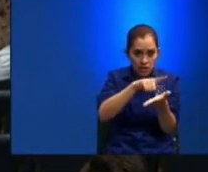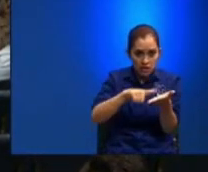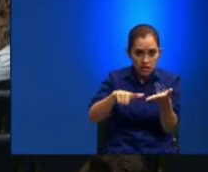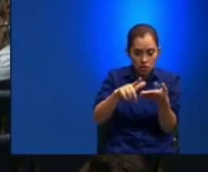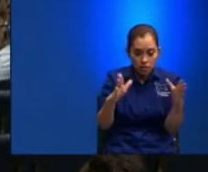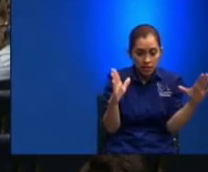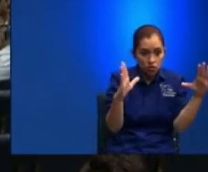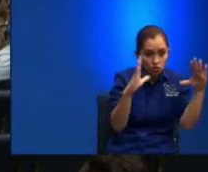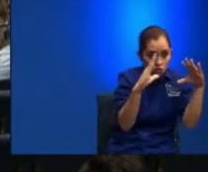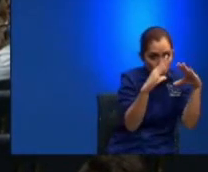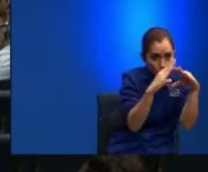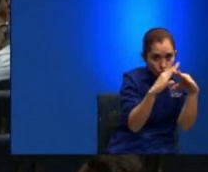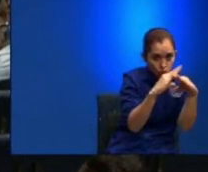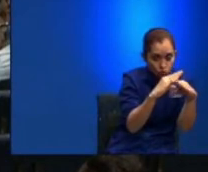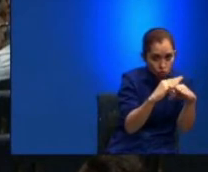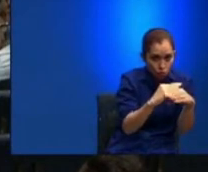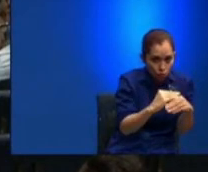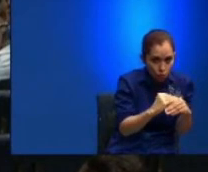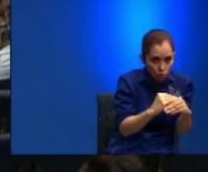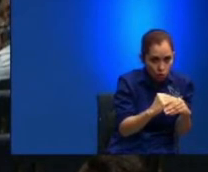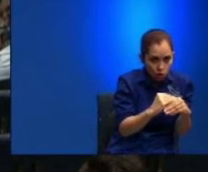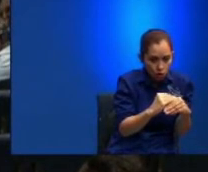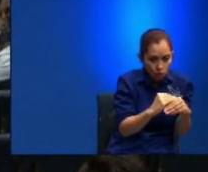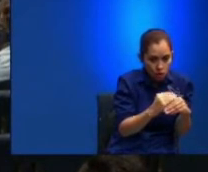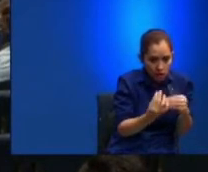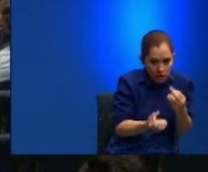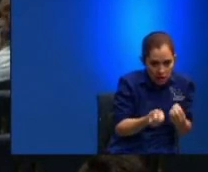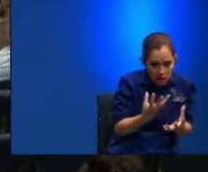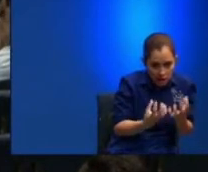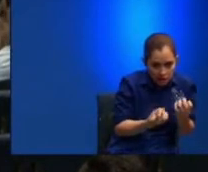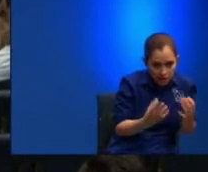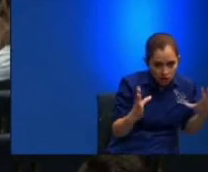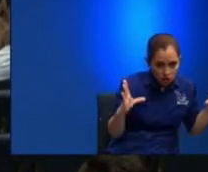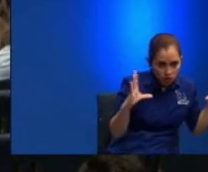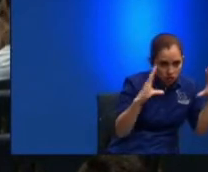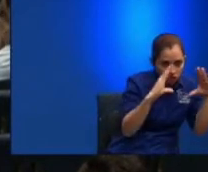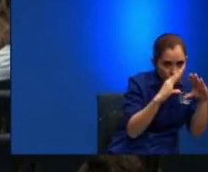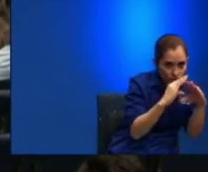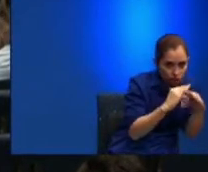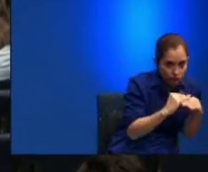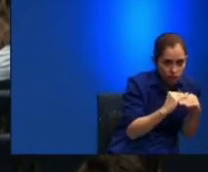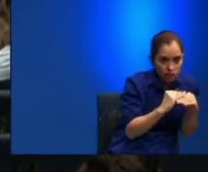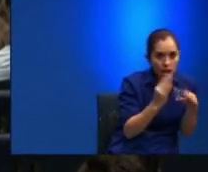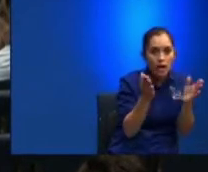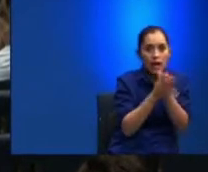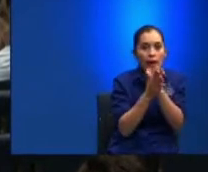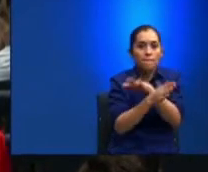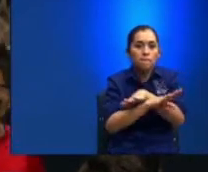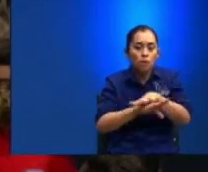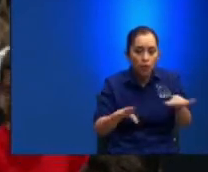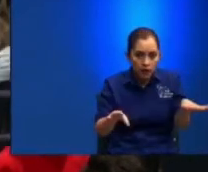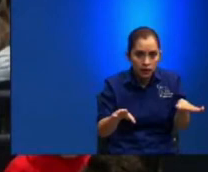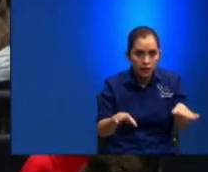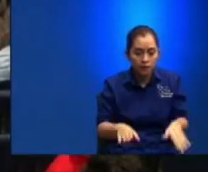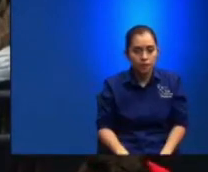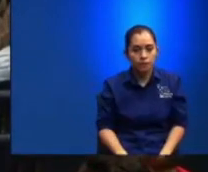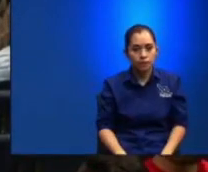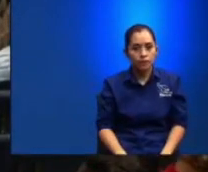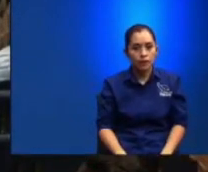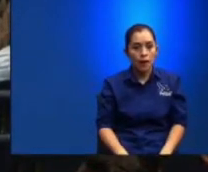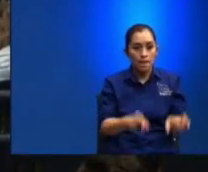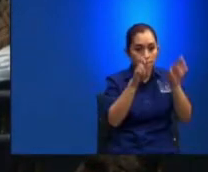y terrible del lado de las tinieblas gana en la muerte y por eso estuvimos hablando de